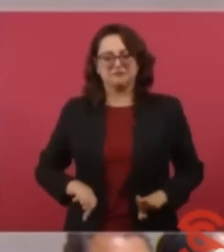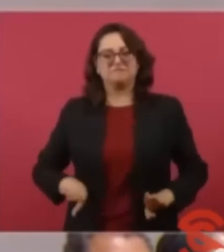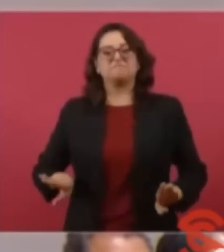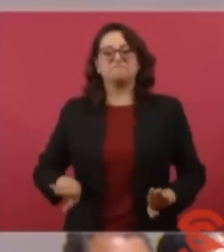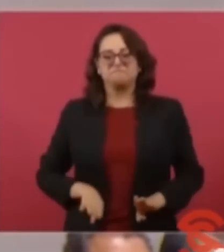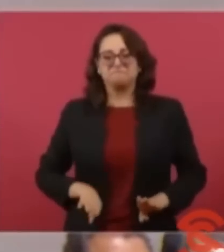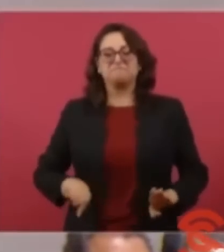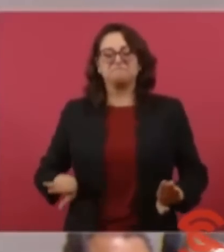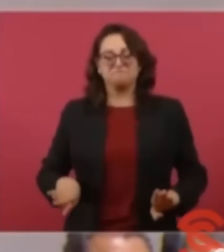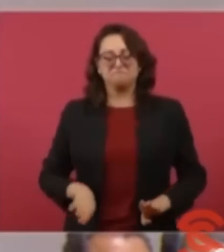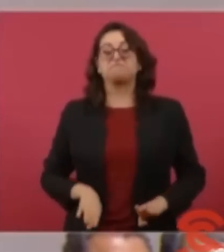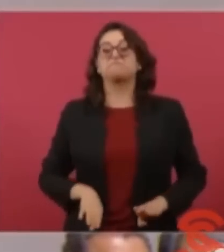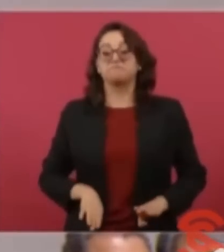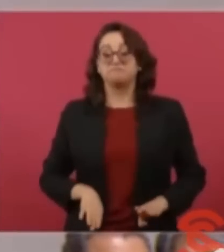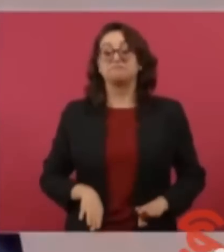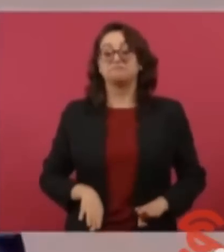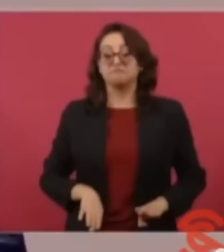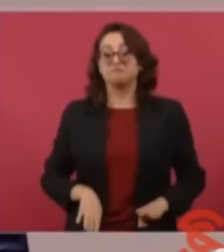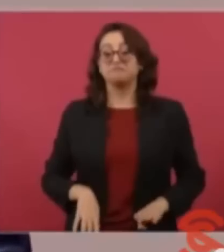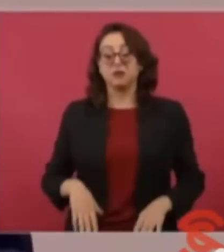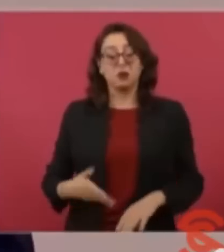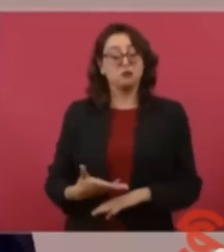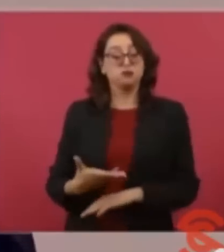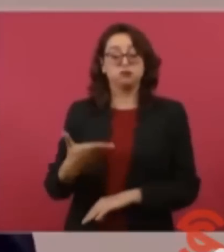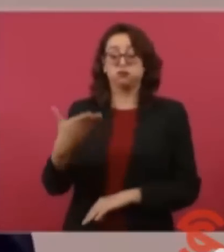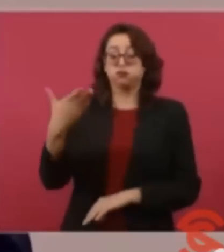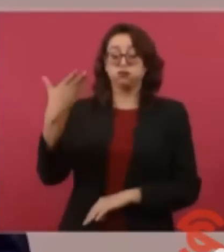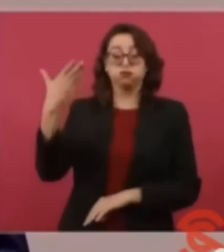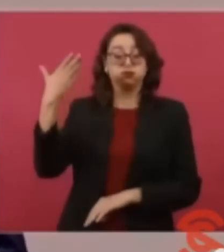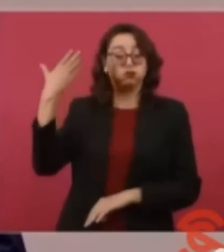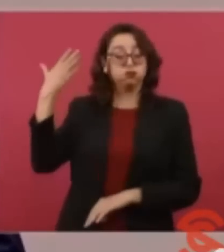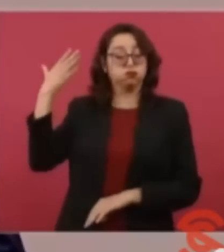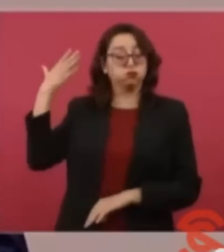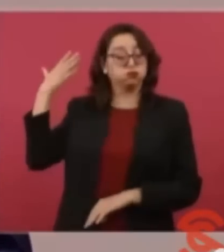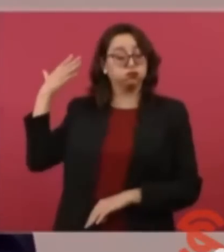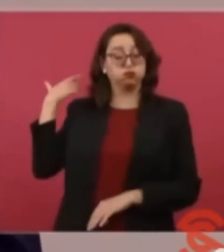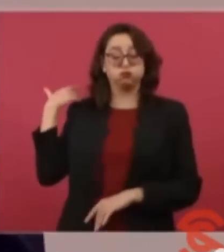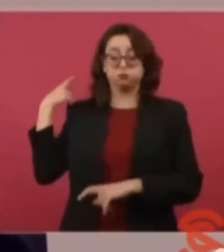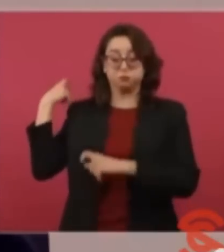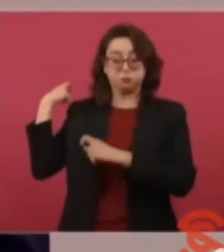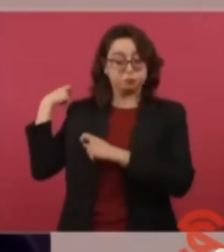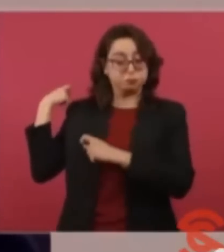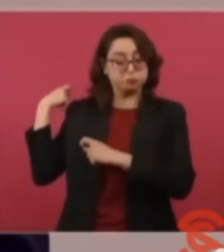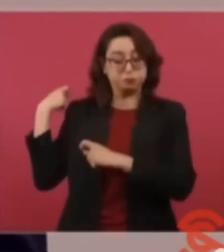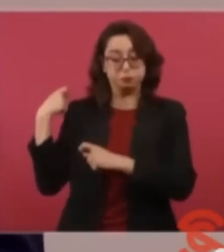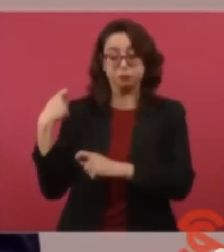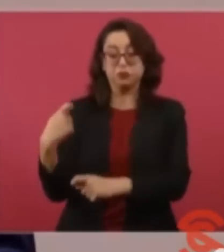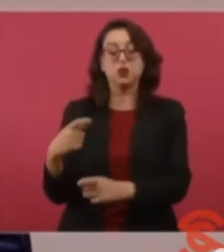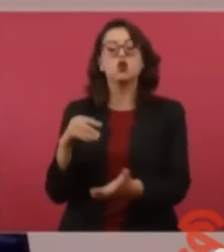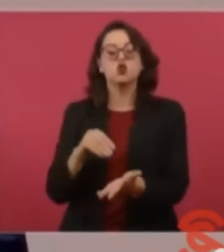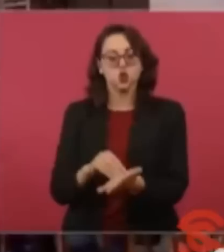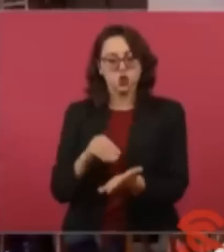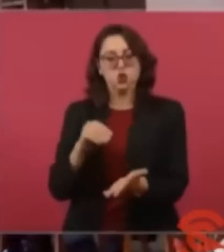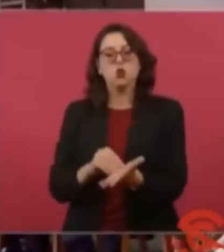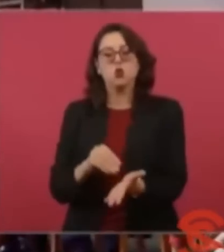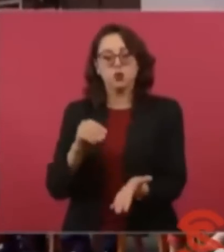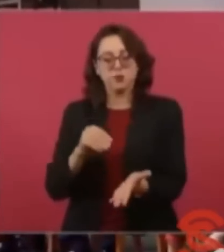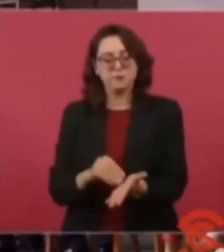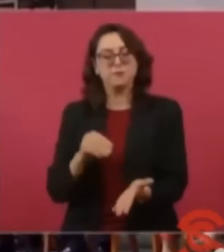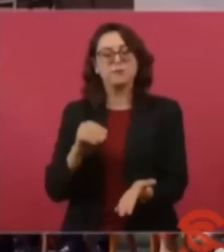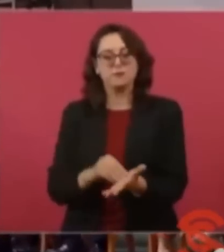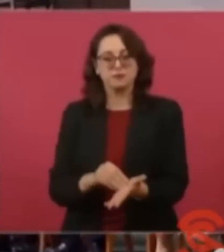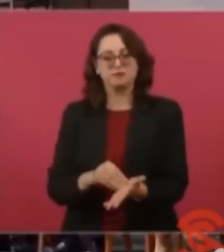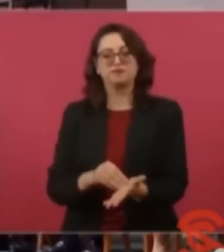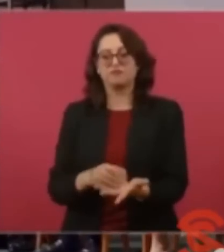de lejos y se ha conservado contra viento y marea. Es lo que siempre